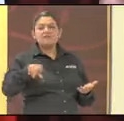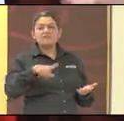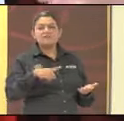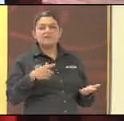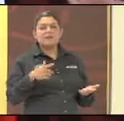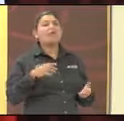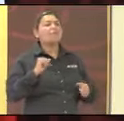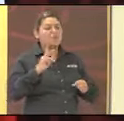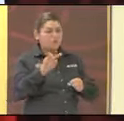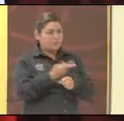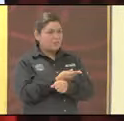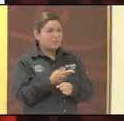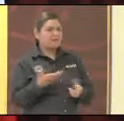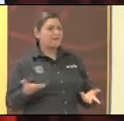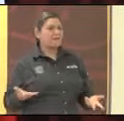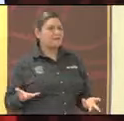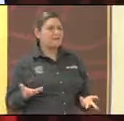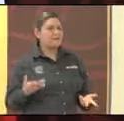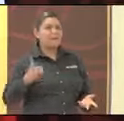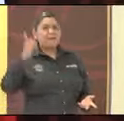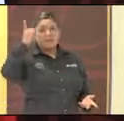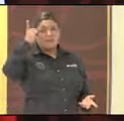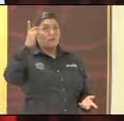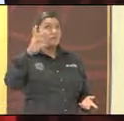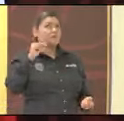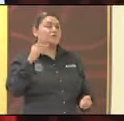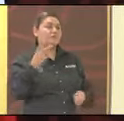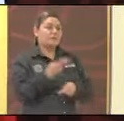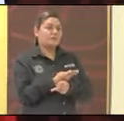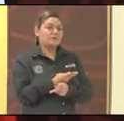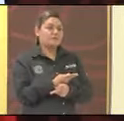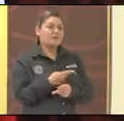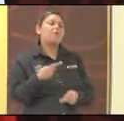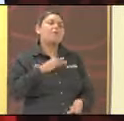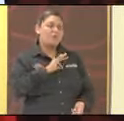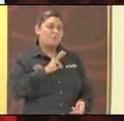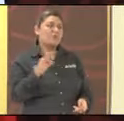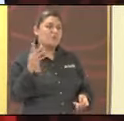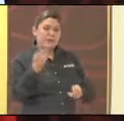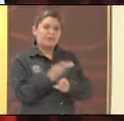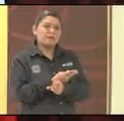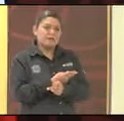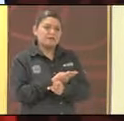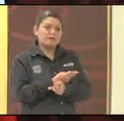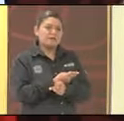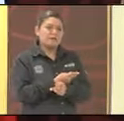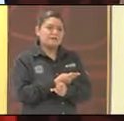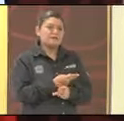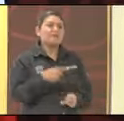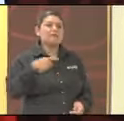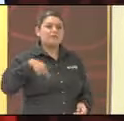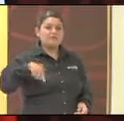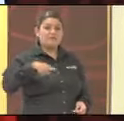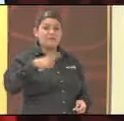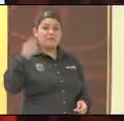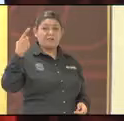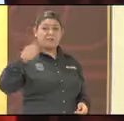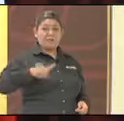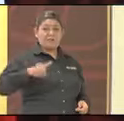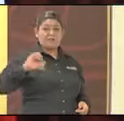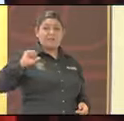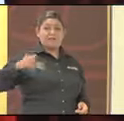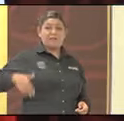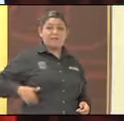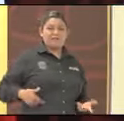Puede pasar. Pues Dios quiere y no pase, pero puede pasar. Y nos van a linchar porque sucede un